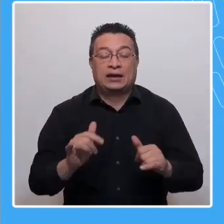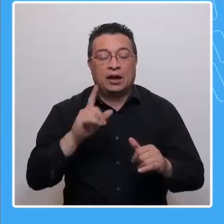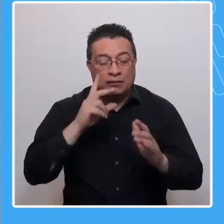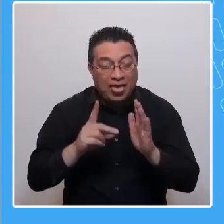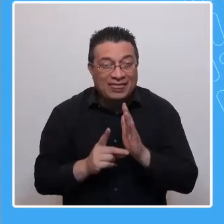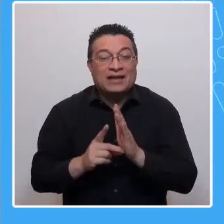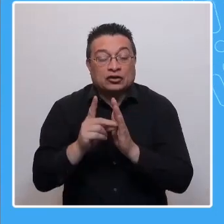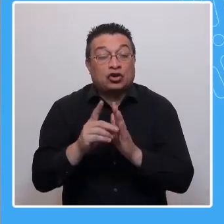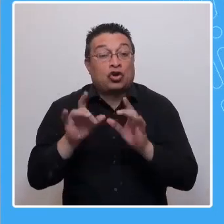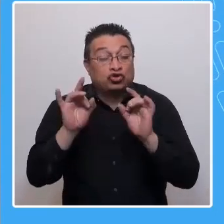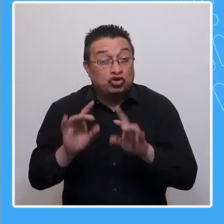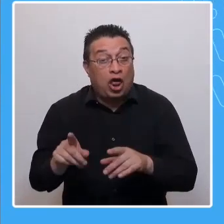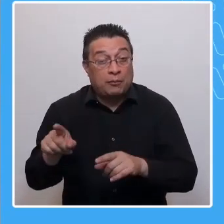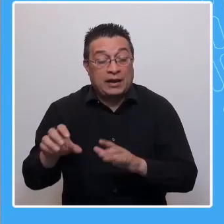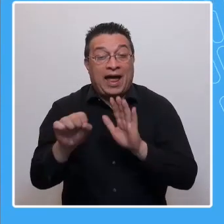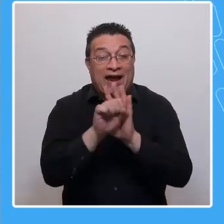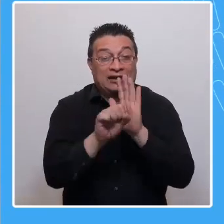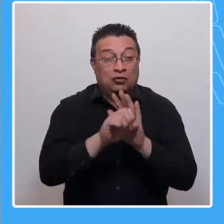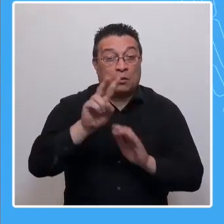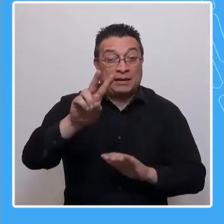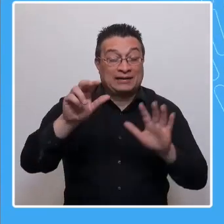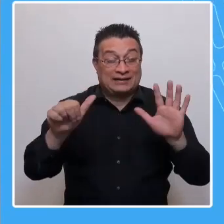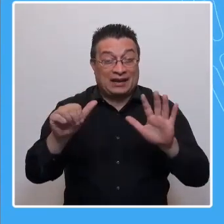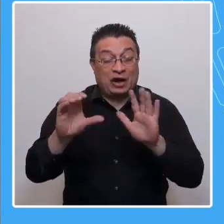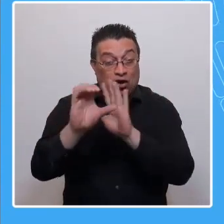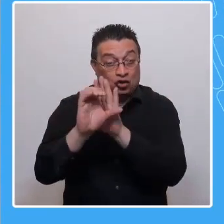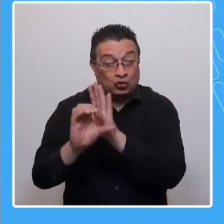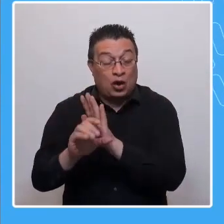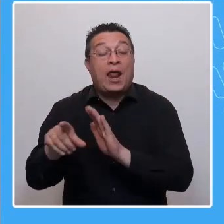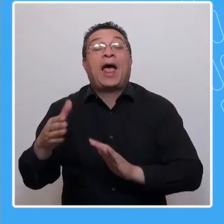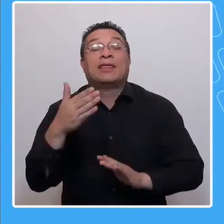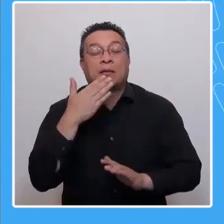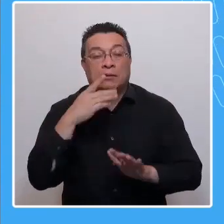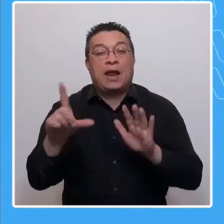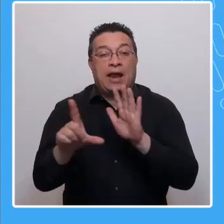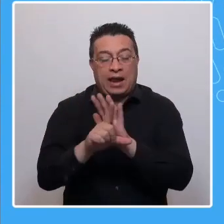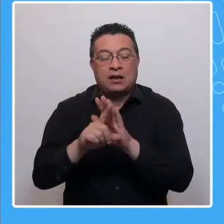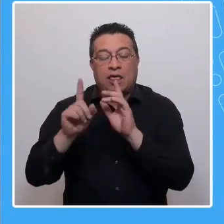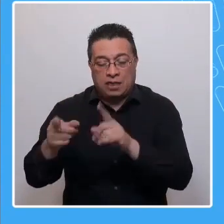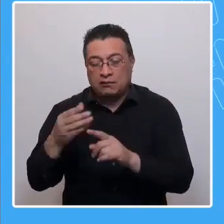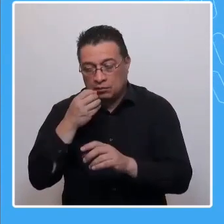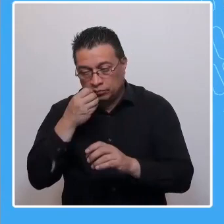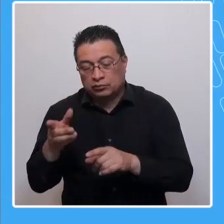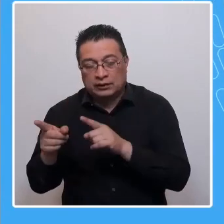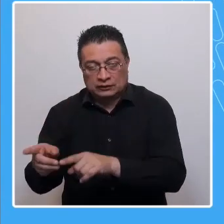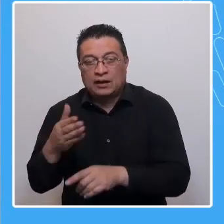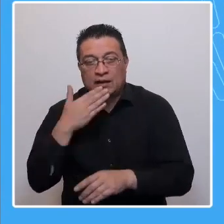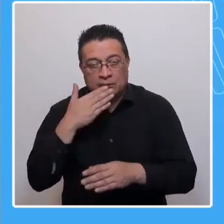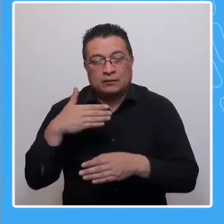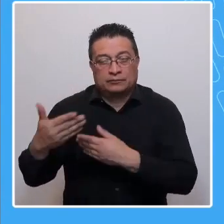lo están viendo ustedes presentes, en el artículo 26 a nivel constitucional, sino que, por supuesto, que la ley se debe pronunciar a este respecto.